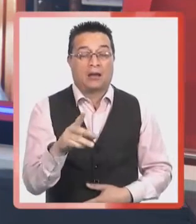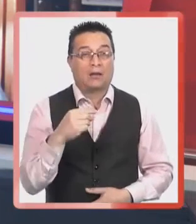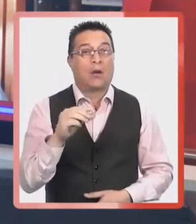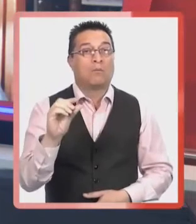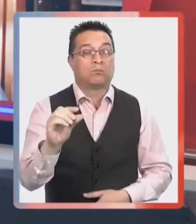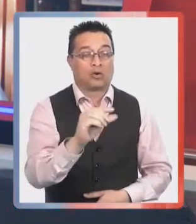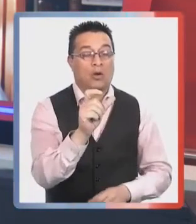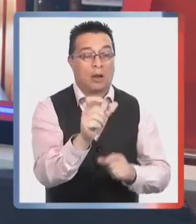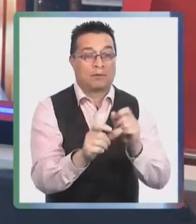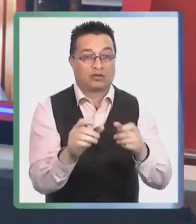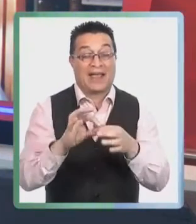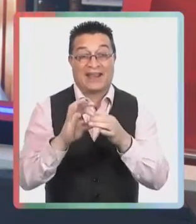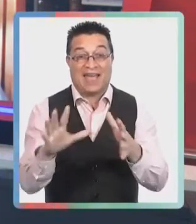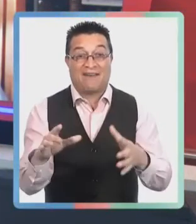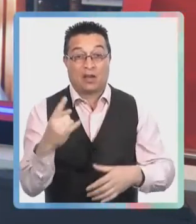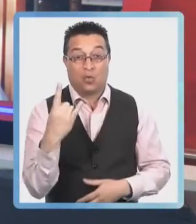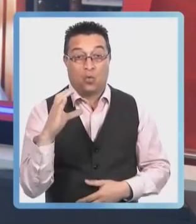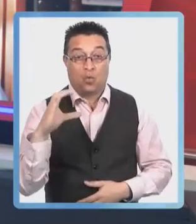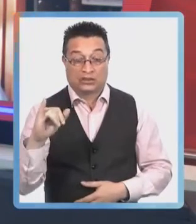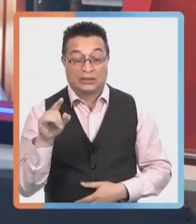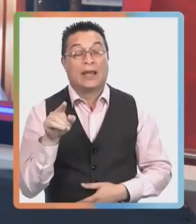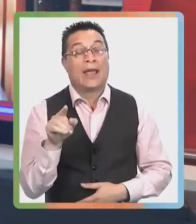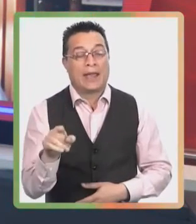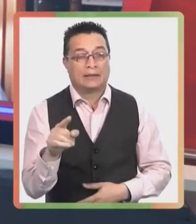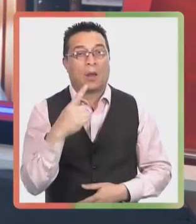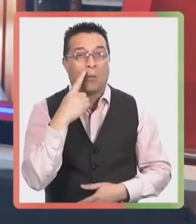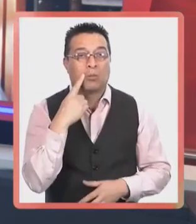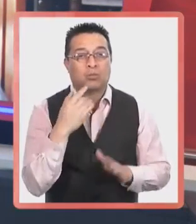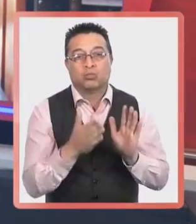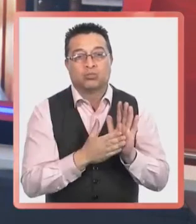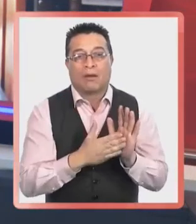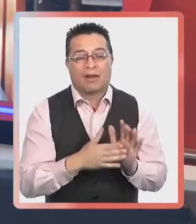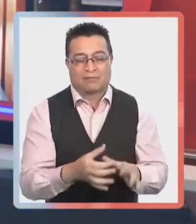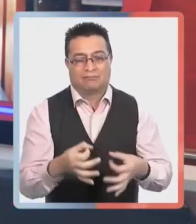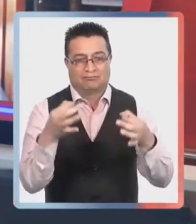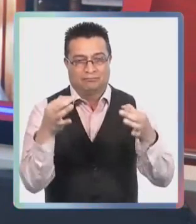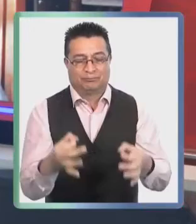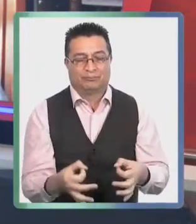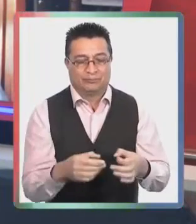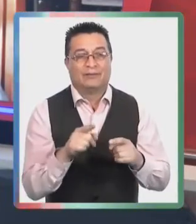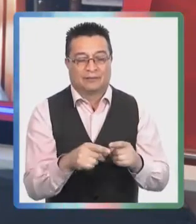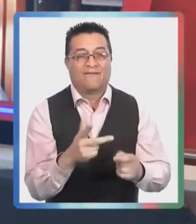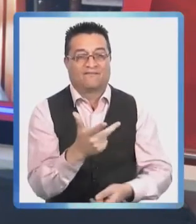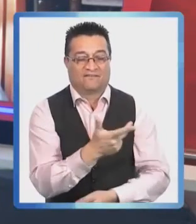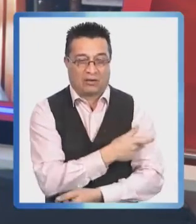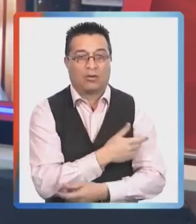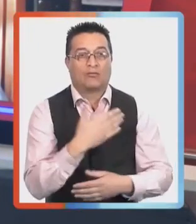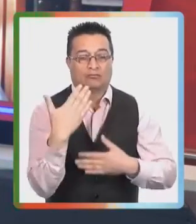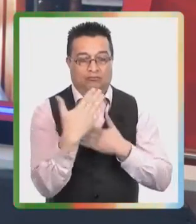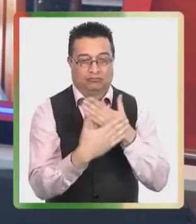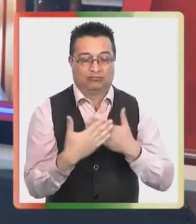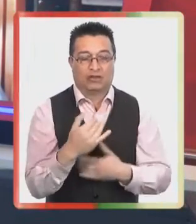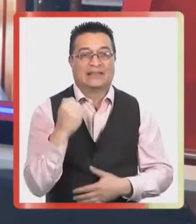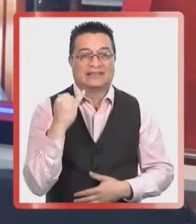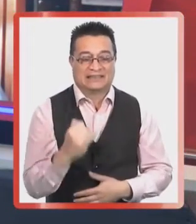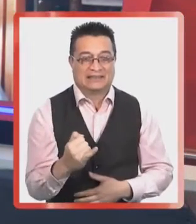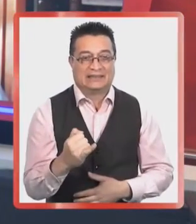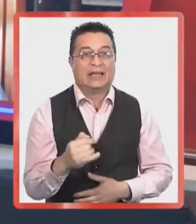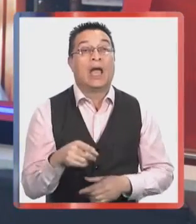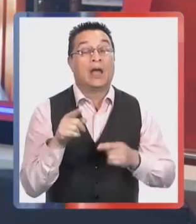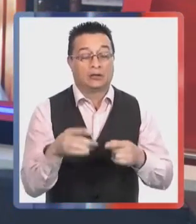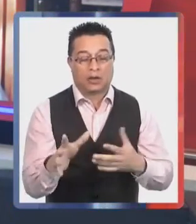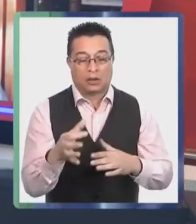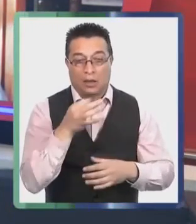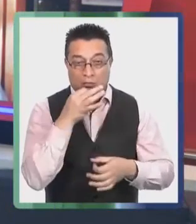pero tener pocos pacientes graves en la UCI, yo creo que es la demostración más palpable de que efectivamente las vacunas protegen. Pero hoy, lo he